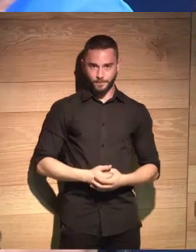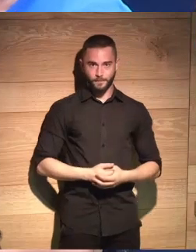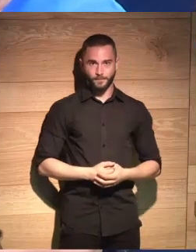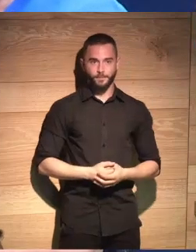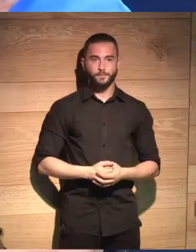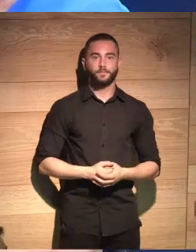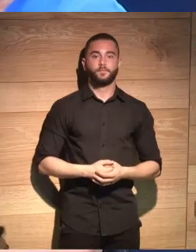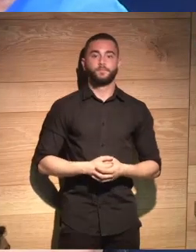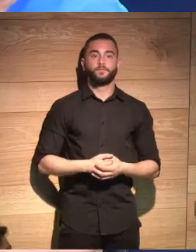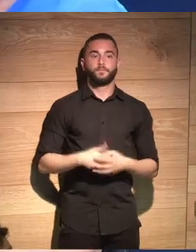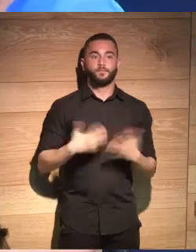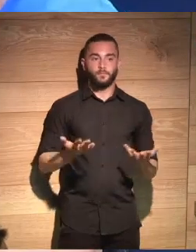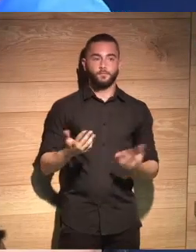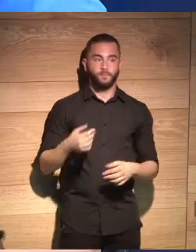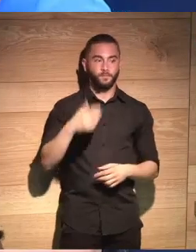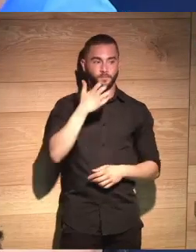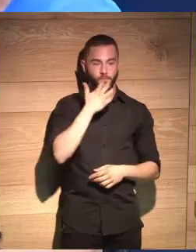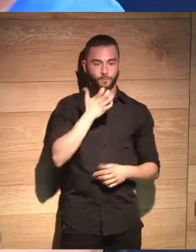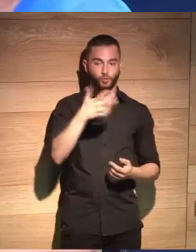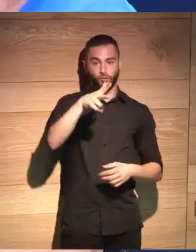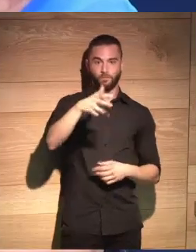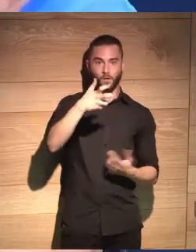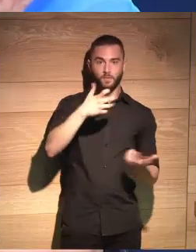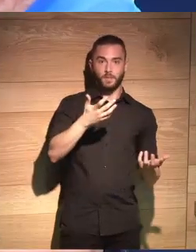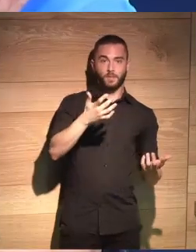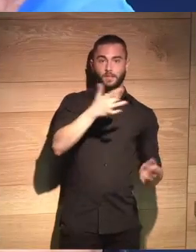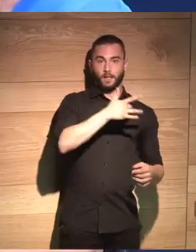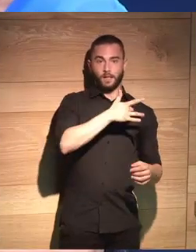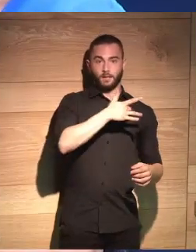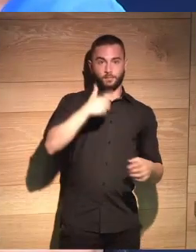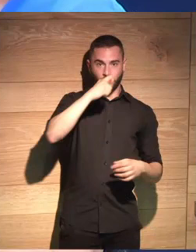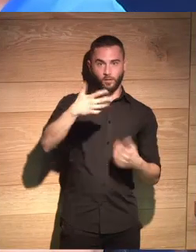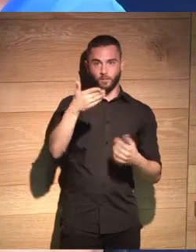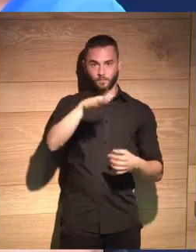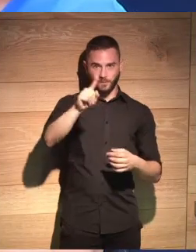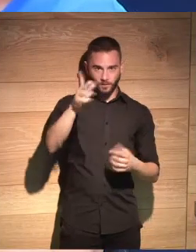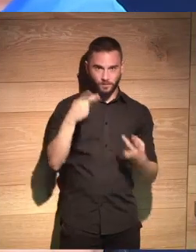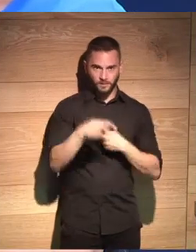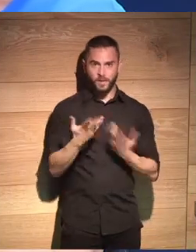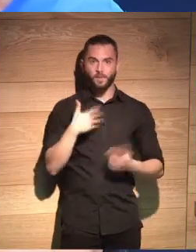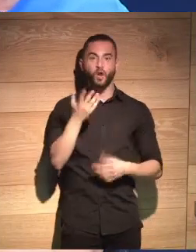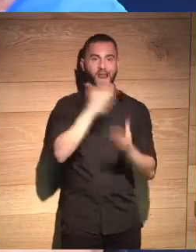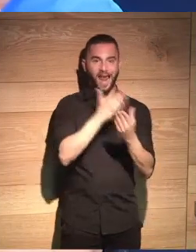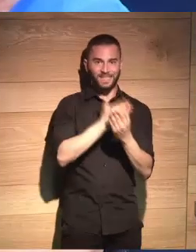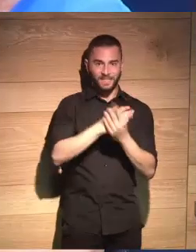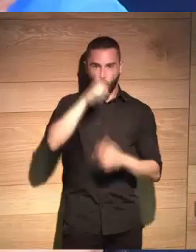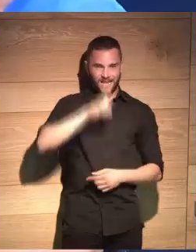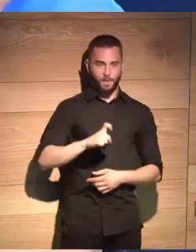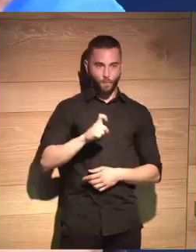porque moriríamos de un resfriado. Pero sí es muy interesante, ojalá pudiéramos... El archivo es la memoria, quiero